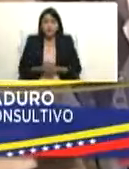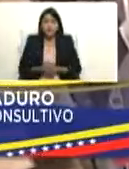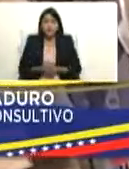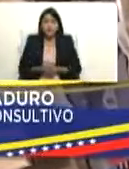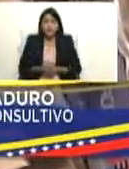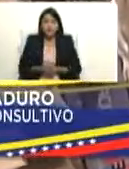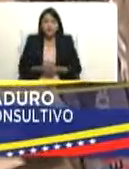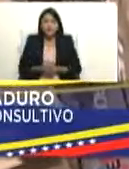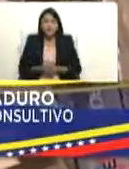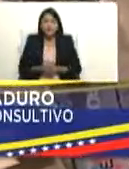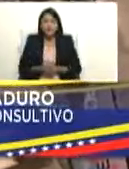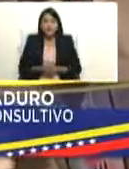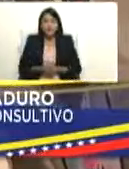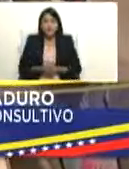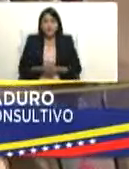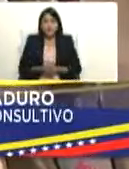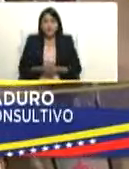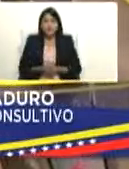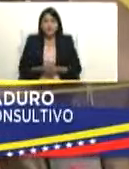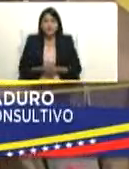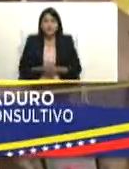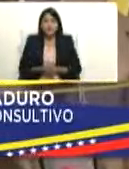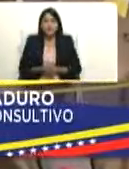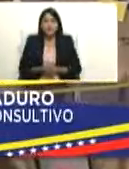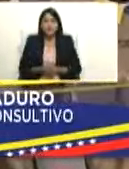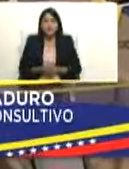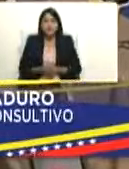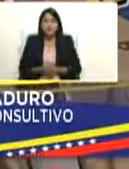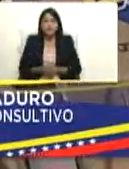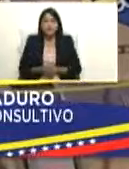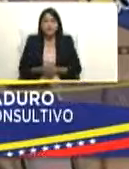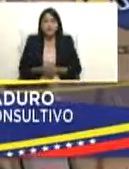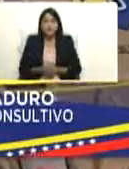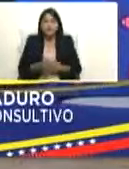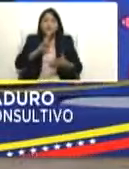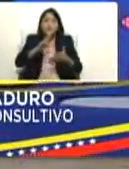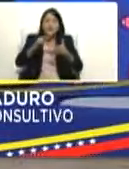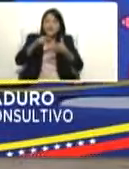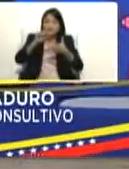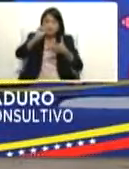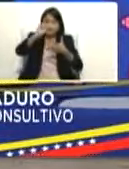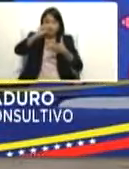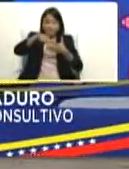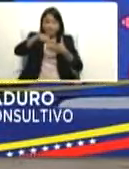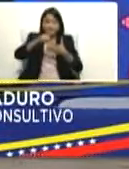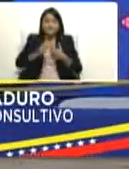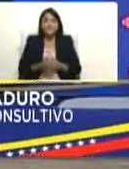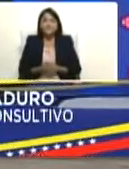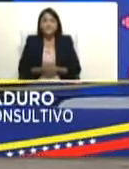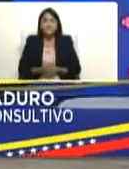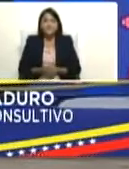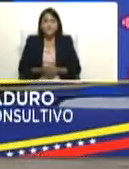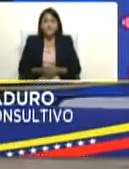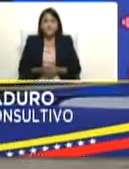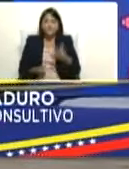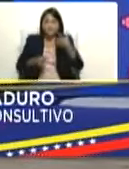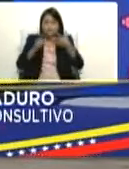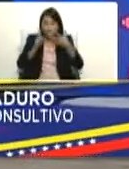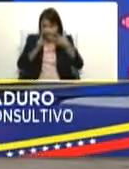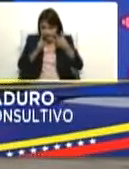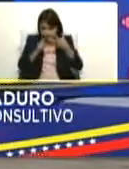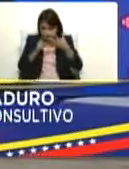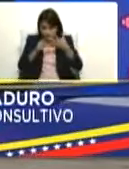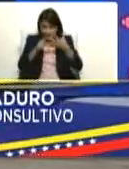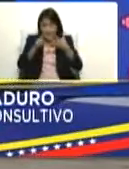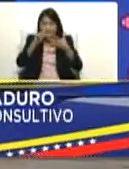controversia sobre el territorio de la Guayana Esequiba? Contundentemente, sí. Tercero,